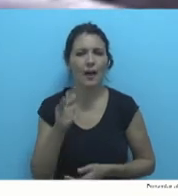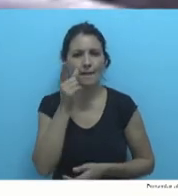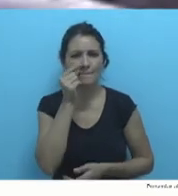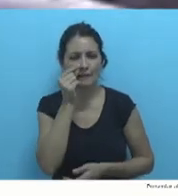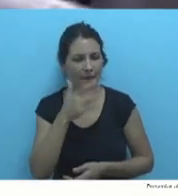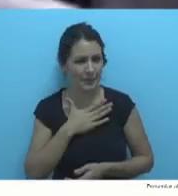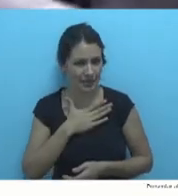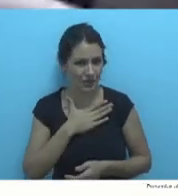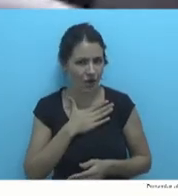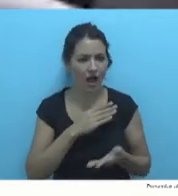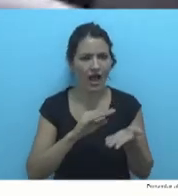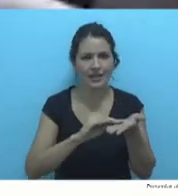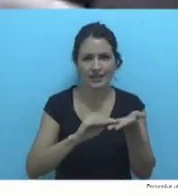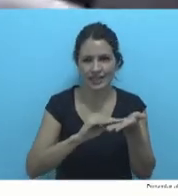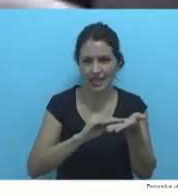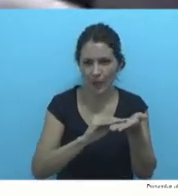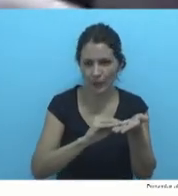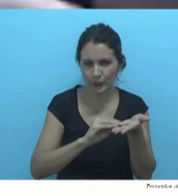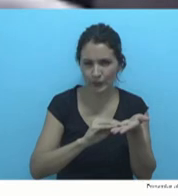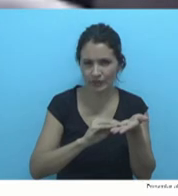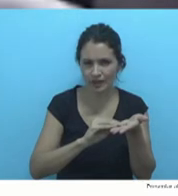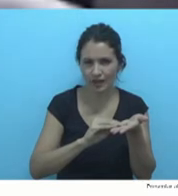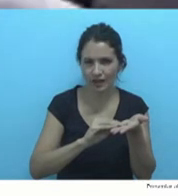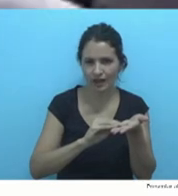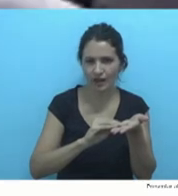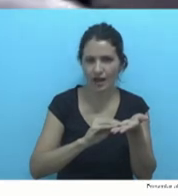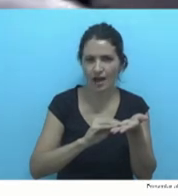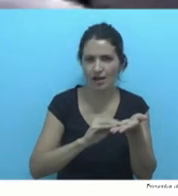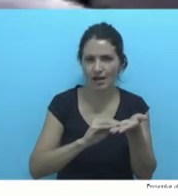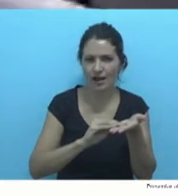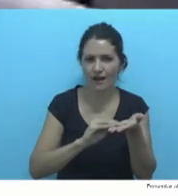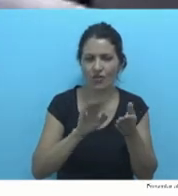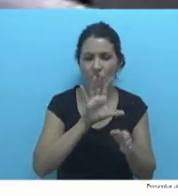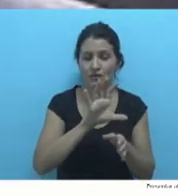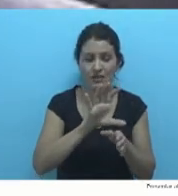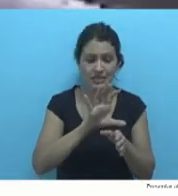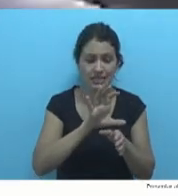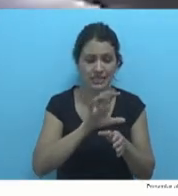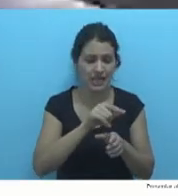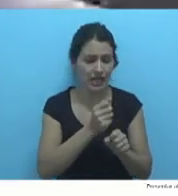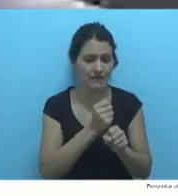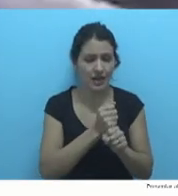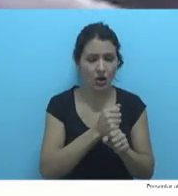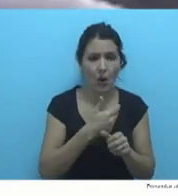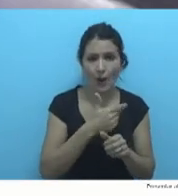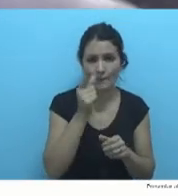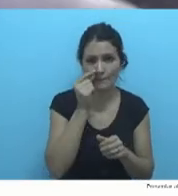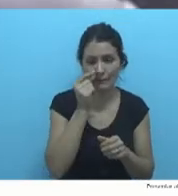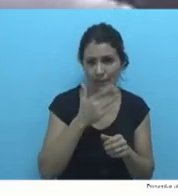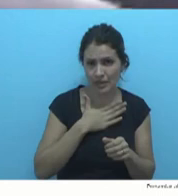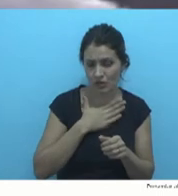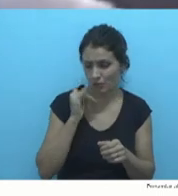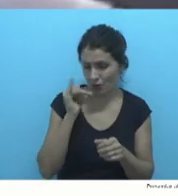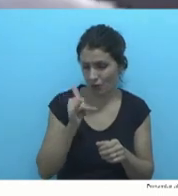Mi padre fue diputado provincial en el periodo 63-66. Y él me contaba, cuando yo era un niño, que